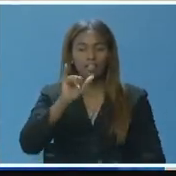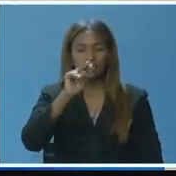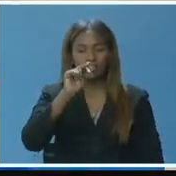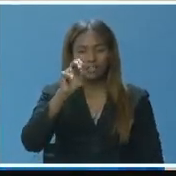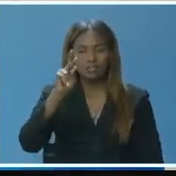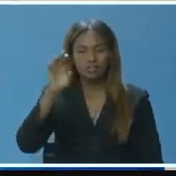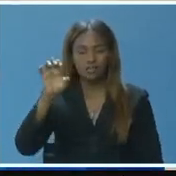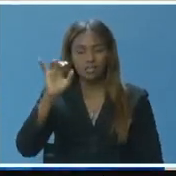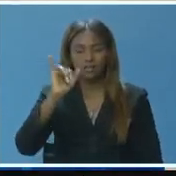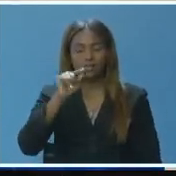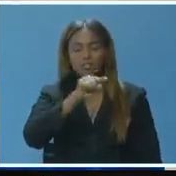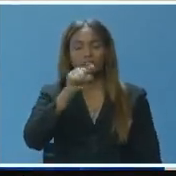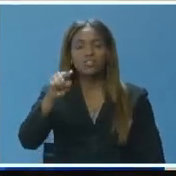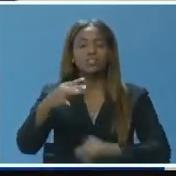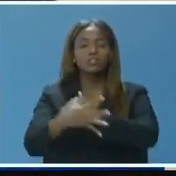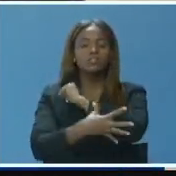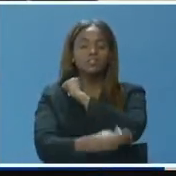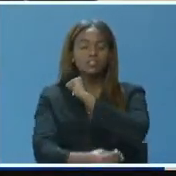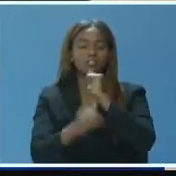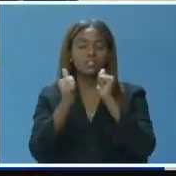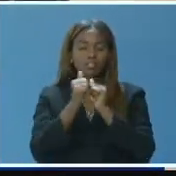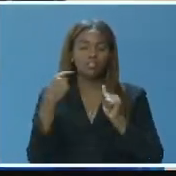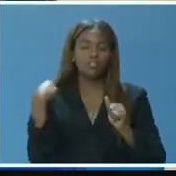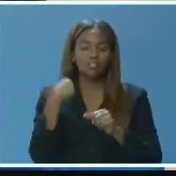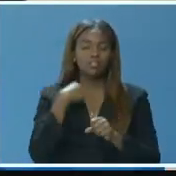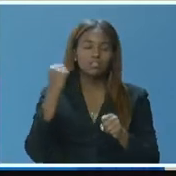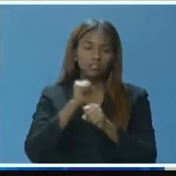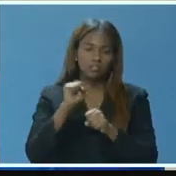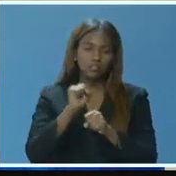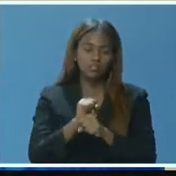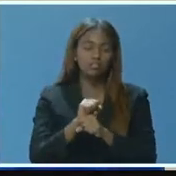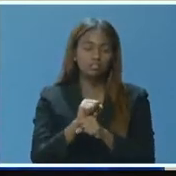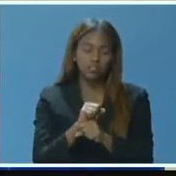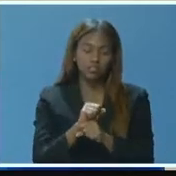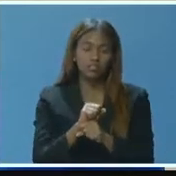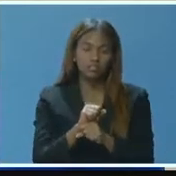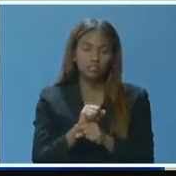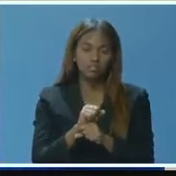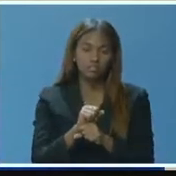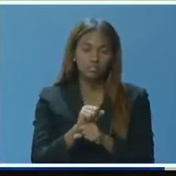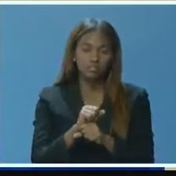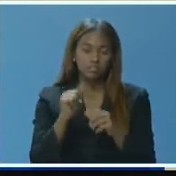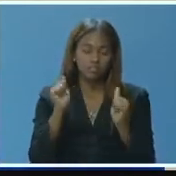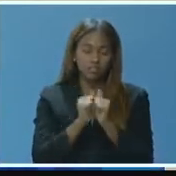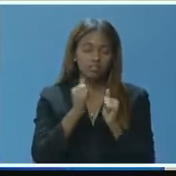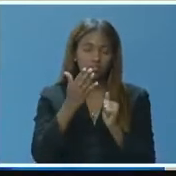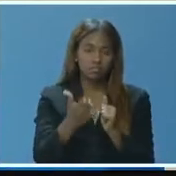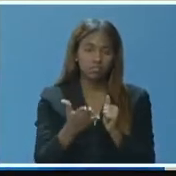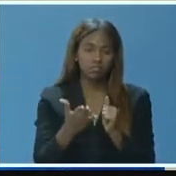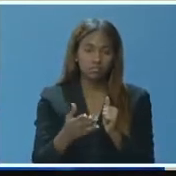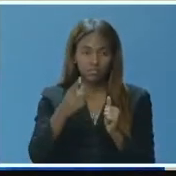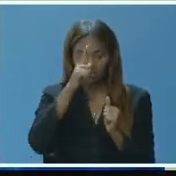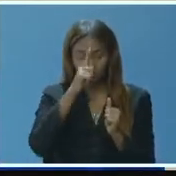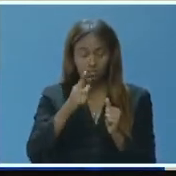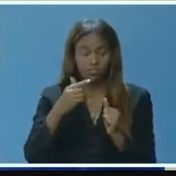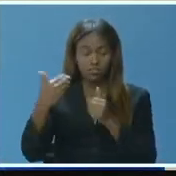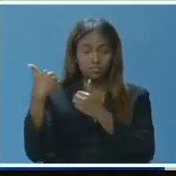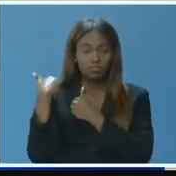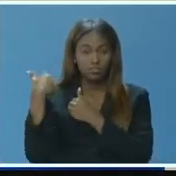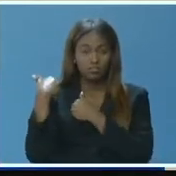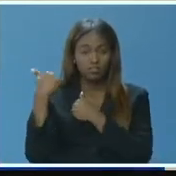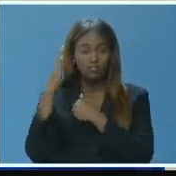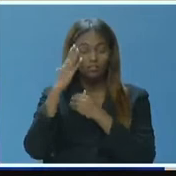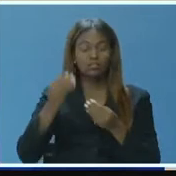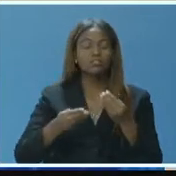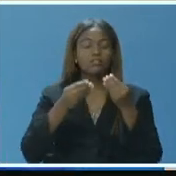la clase pobre, nosotros, los trabajadores y las trabajadoras, tendrán en las manos el dinero que le van a